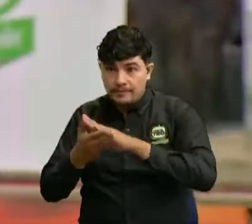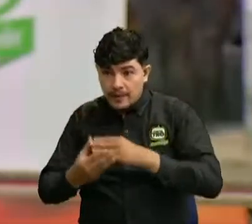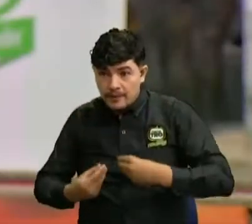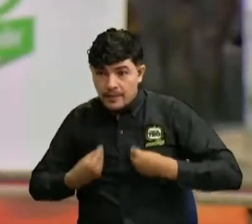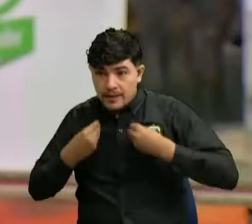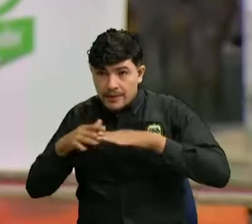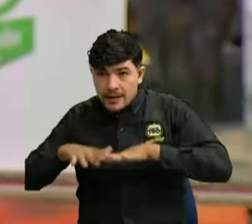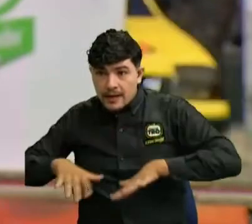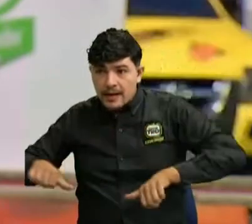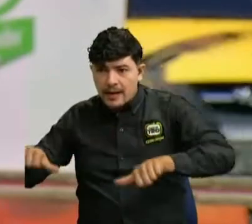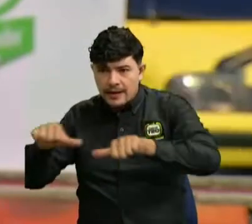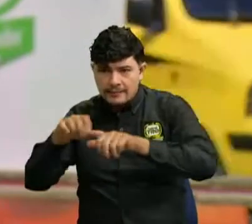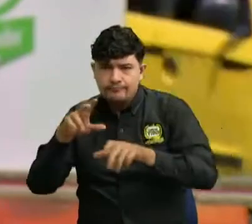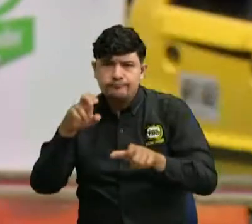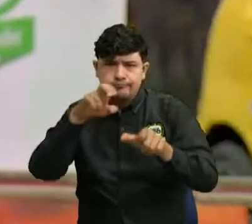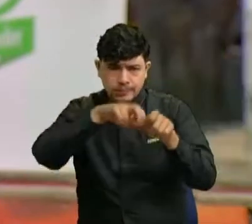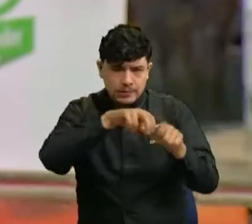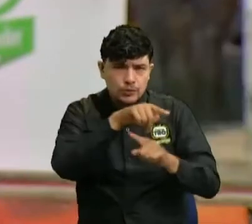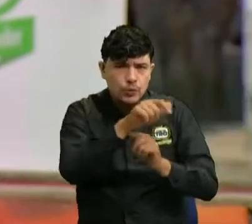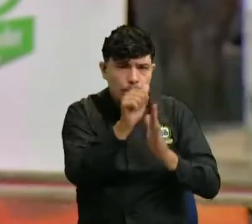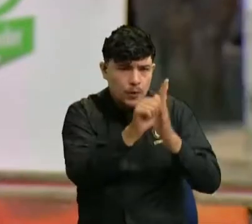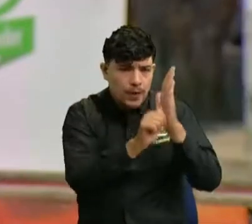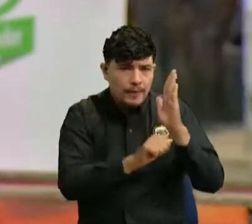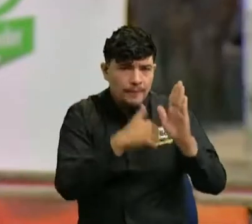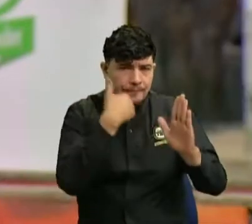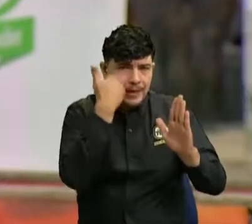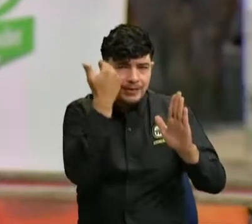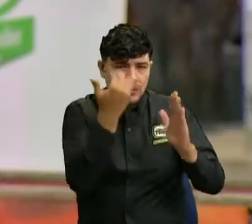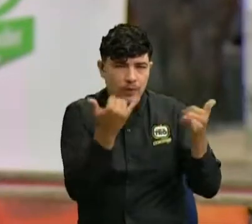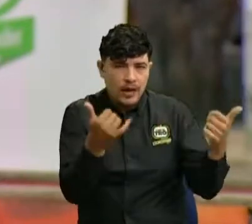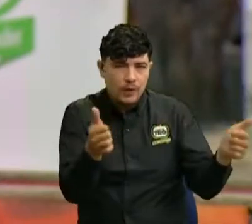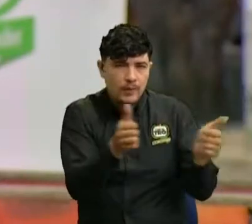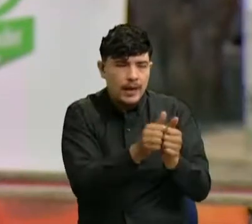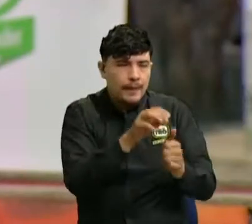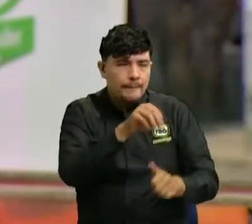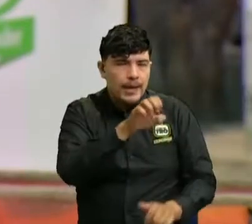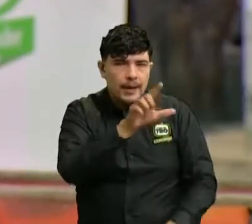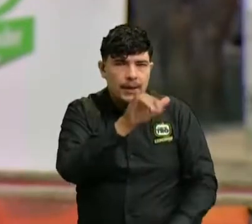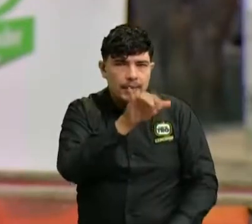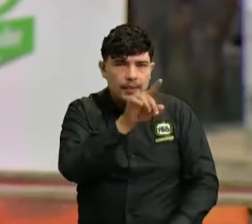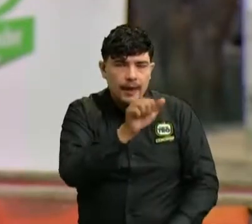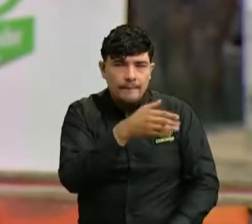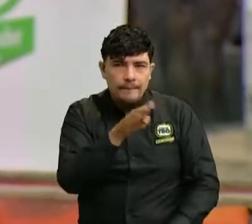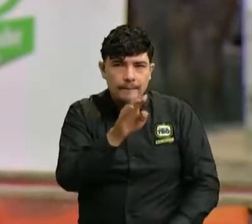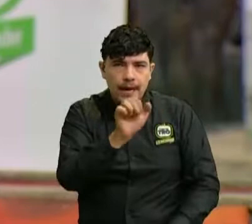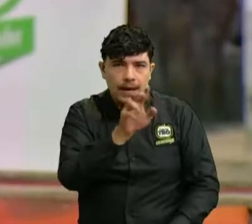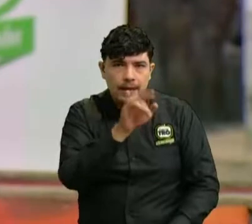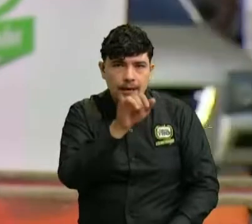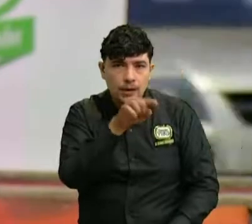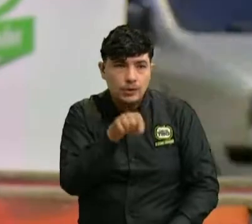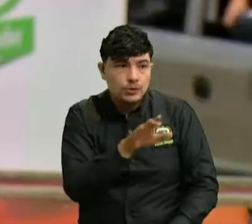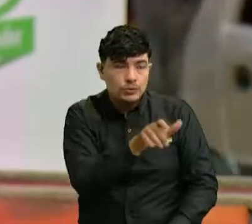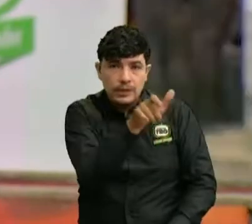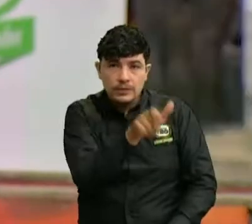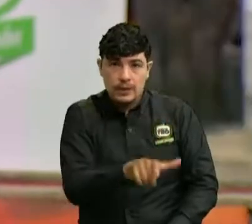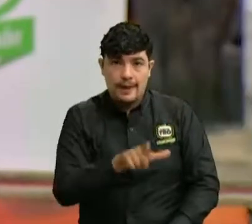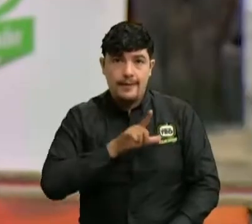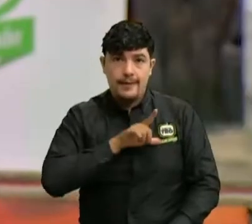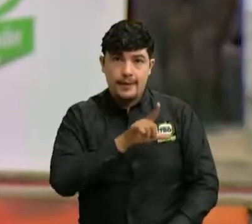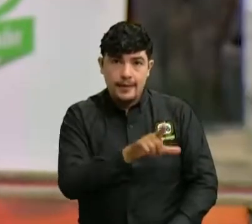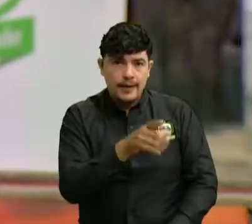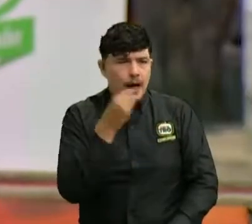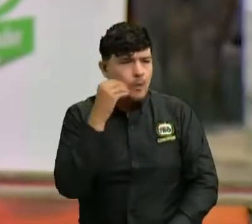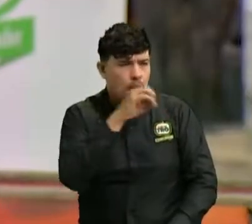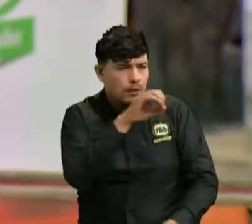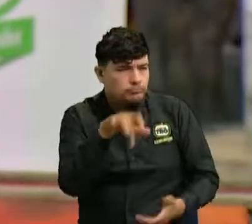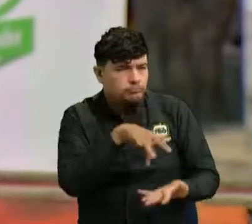parte de los programas de adulto mayor. Nos acompaña Mélida Barrios, quien también es líder y precisamente de esos abuelos que conforman esa